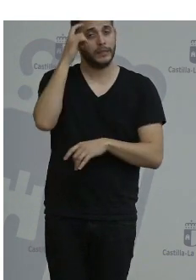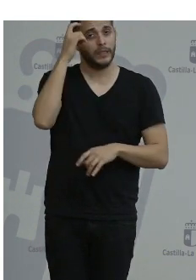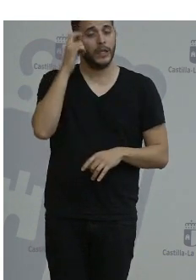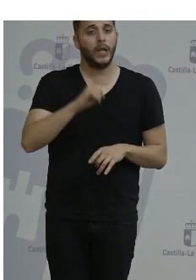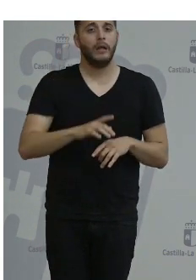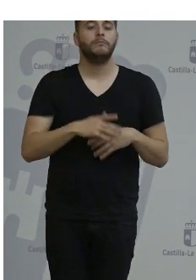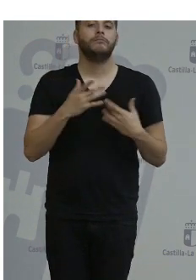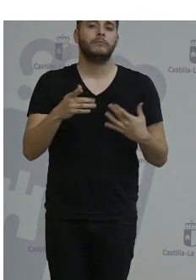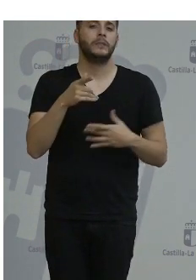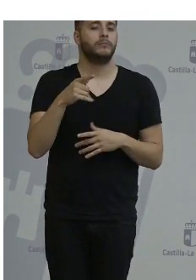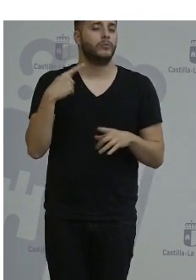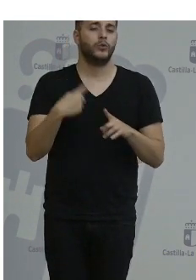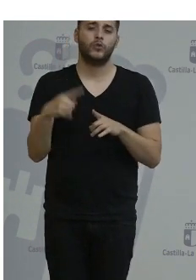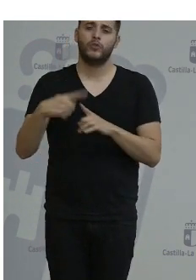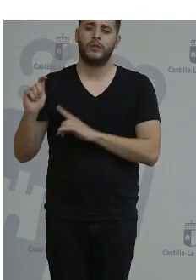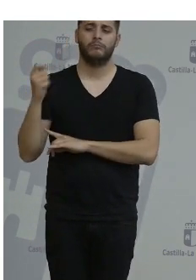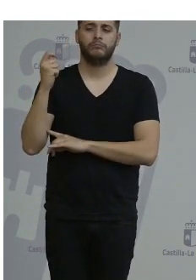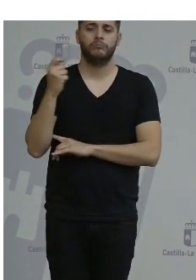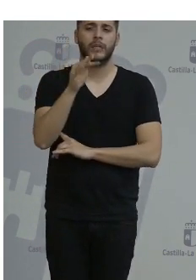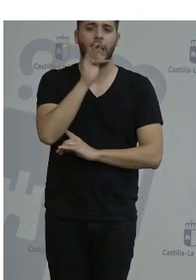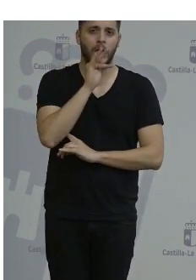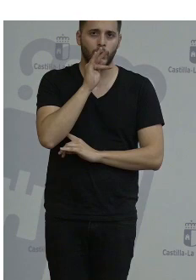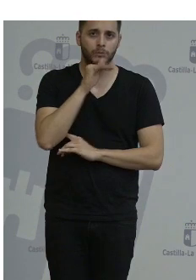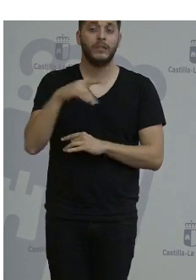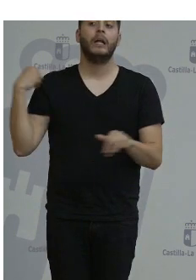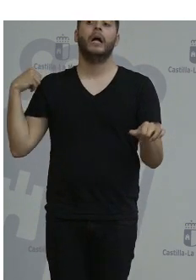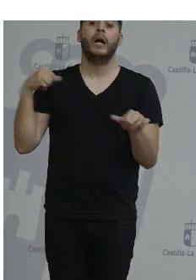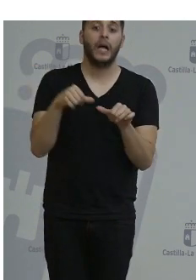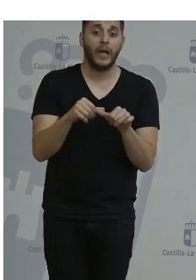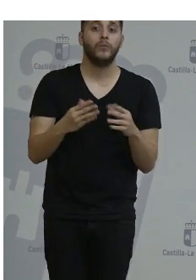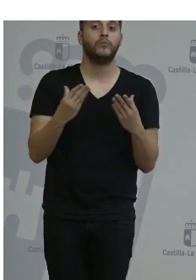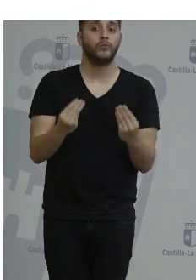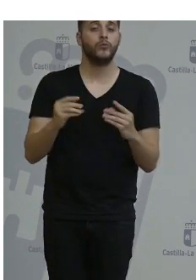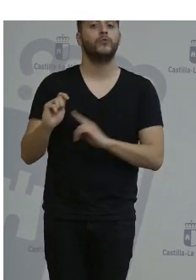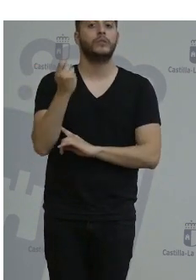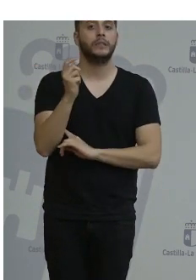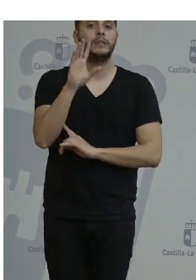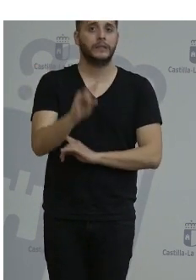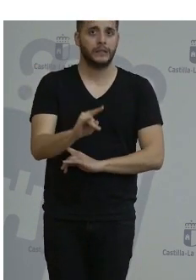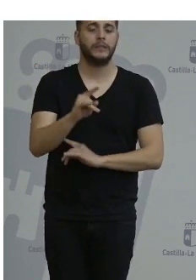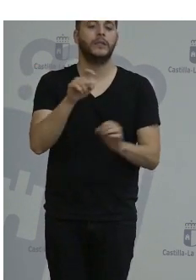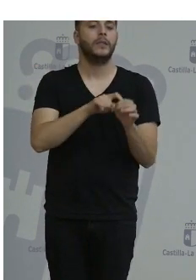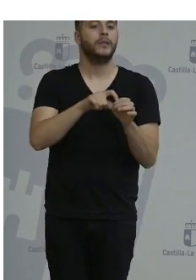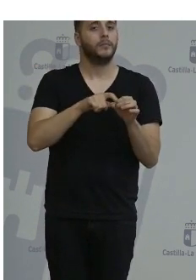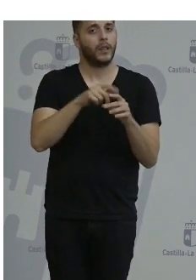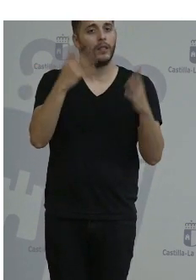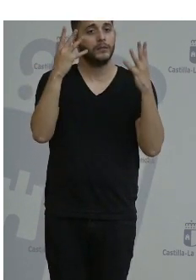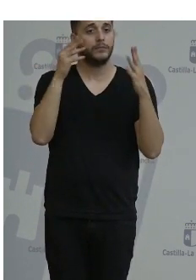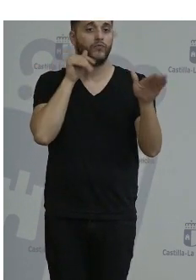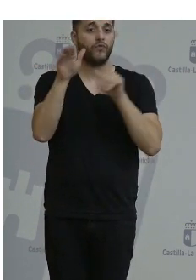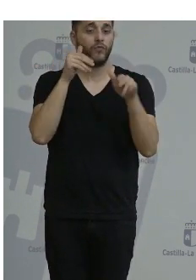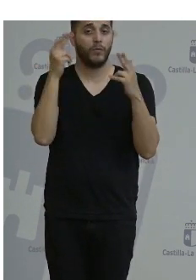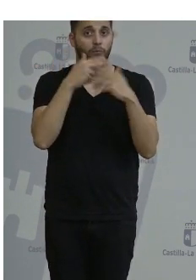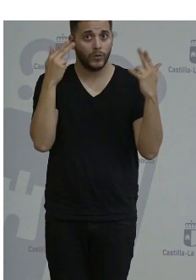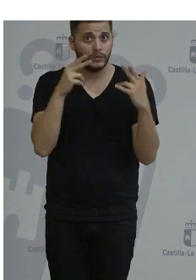todavía. ¿Se ha venido haciendo mucho? Sí. ¿Se han venido creando plazas en las diferentes ofertas públicas? También, pero hay mucho que